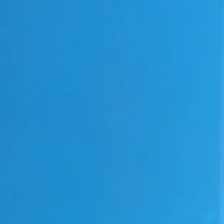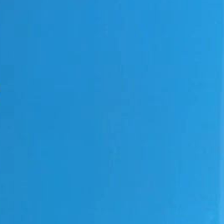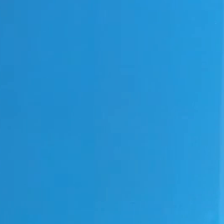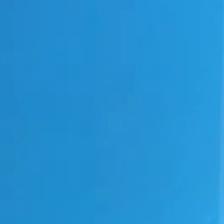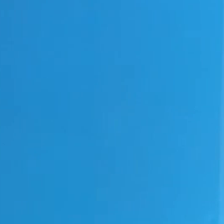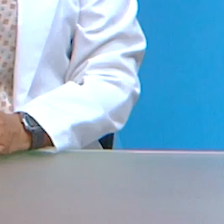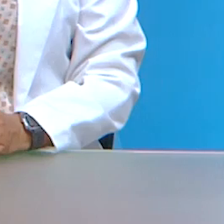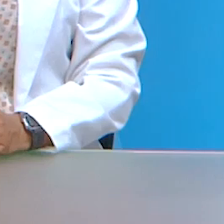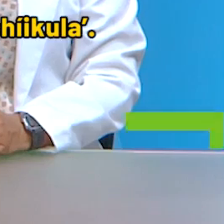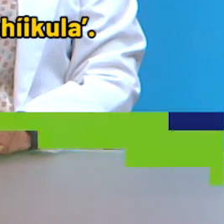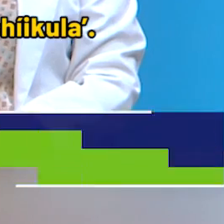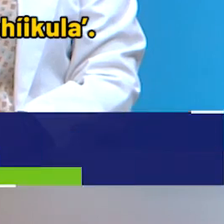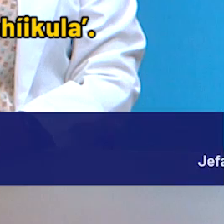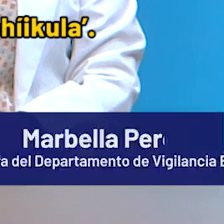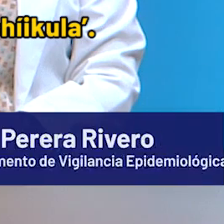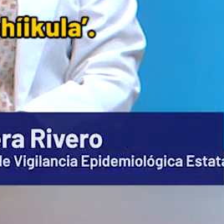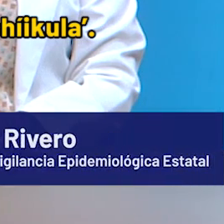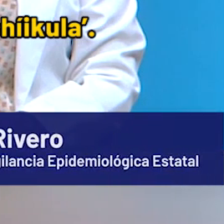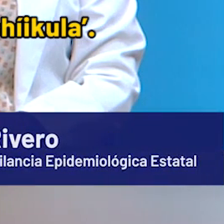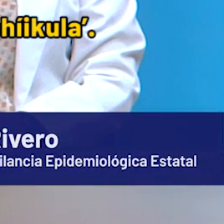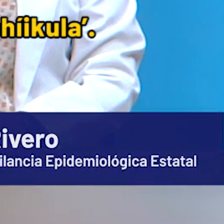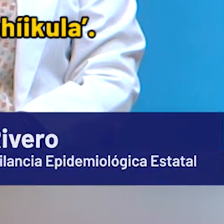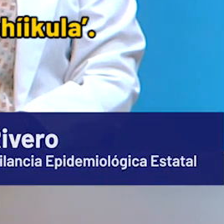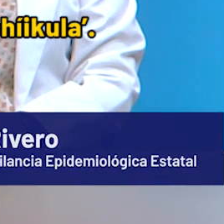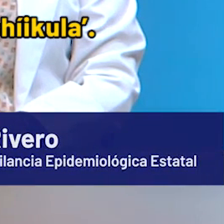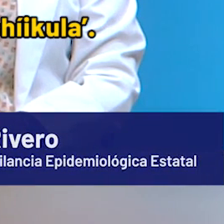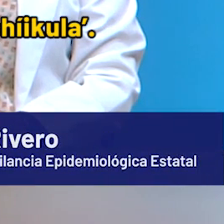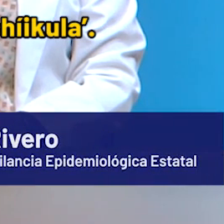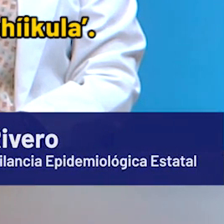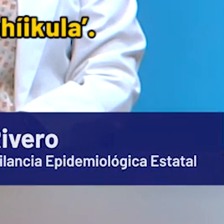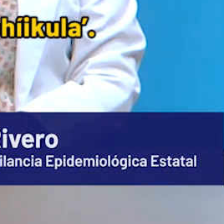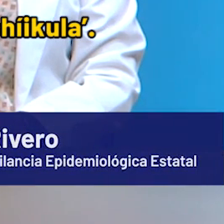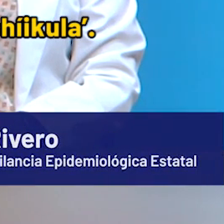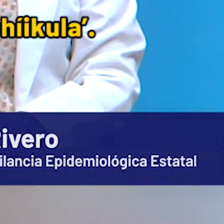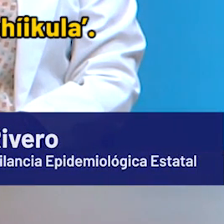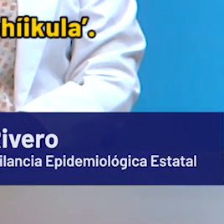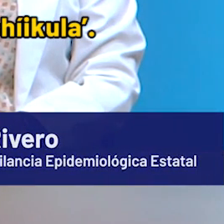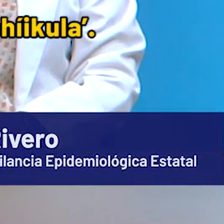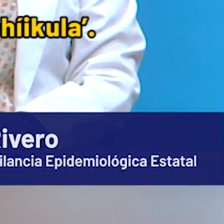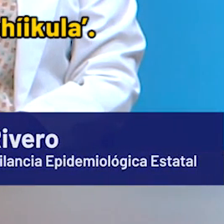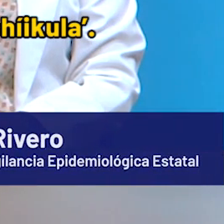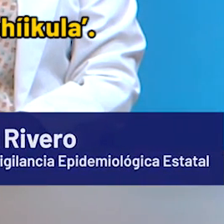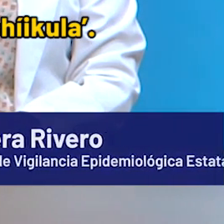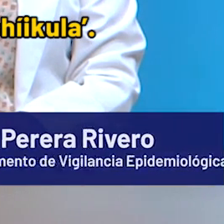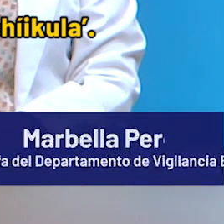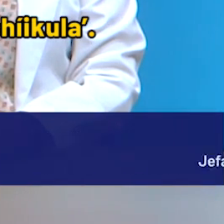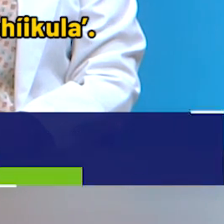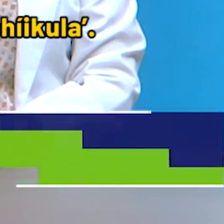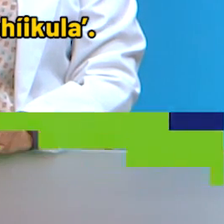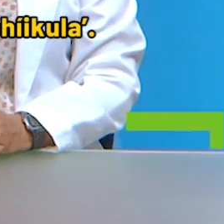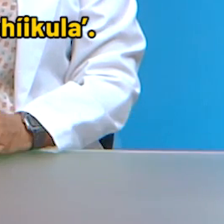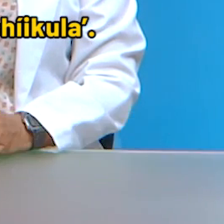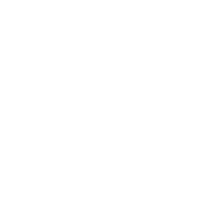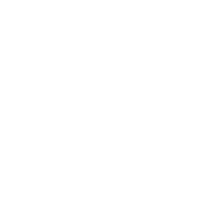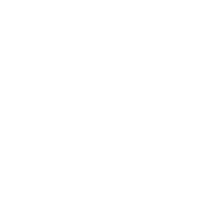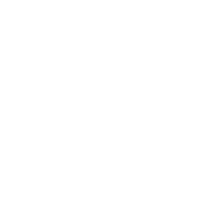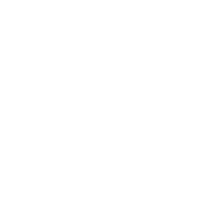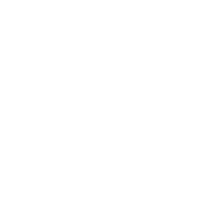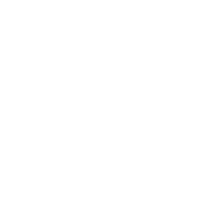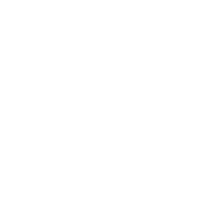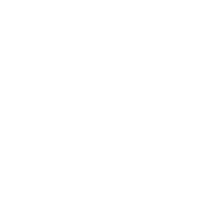años. Hasta aquí el informe de hoy, doctora. Gracias. Estaremos actualizando esta información todos los días por este mismo medio. Muchas gracias.